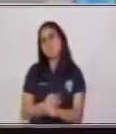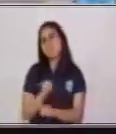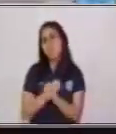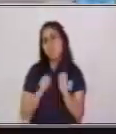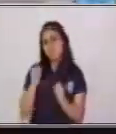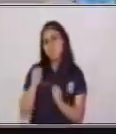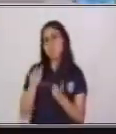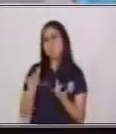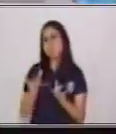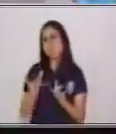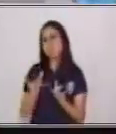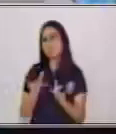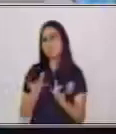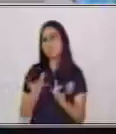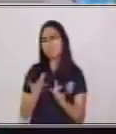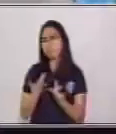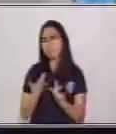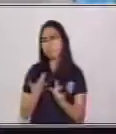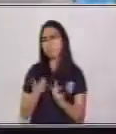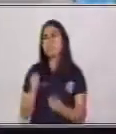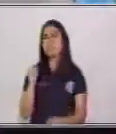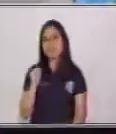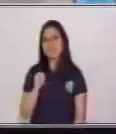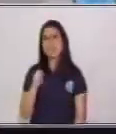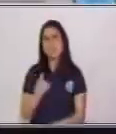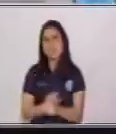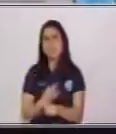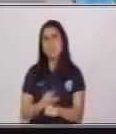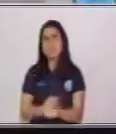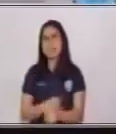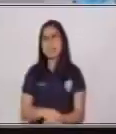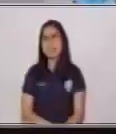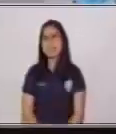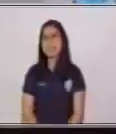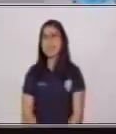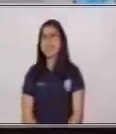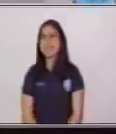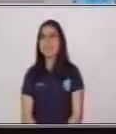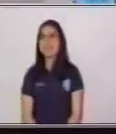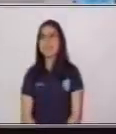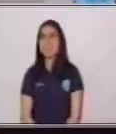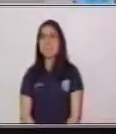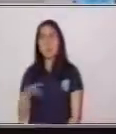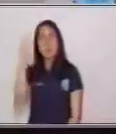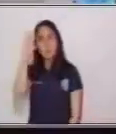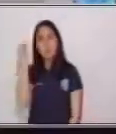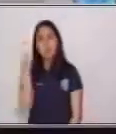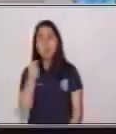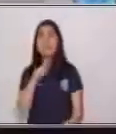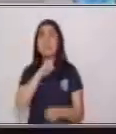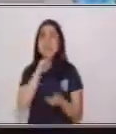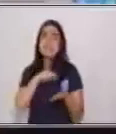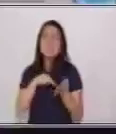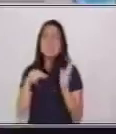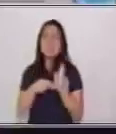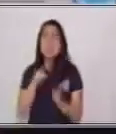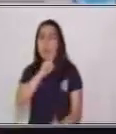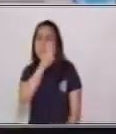haremos. Estamos haciendo una interrogación indirecta. Y por último, el quinto ejemplo, ¿con quién